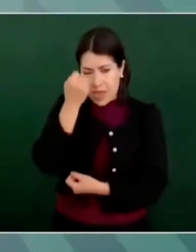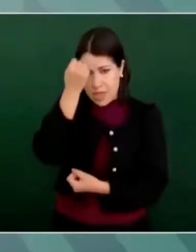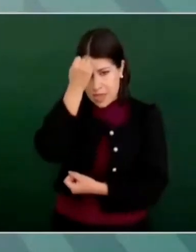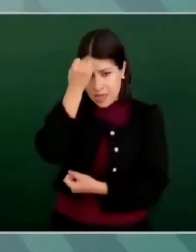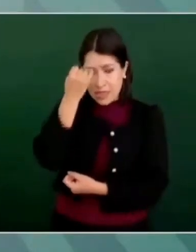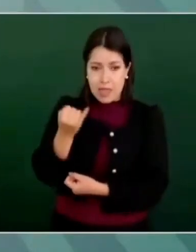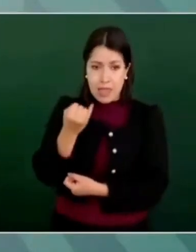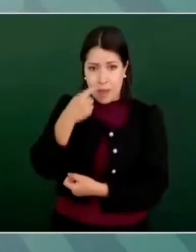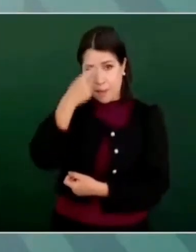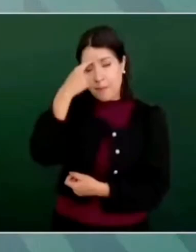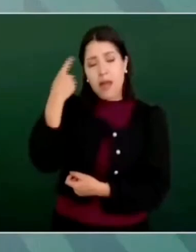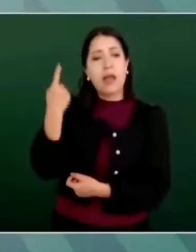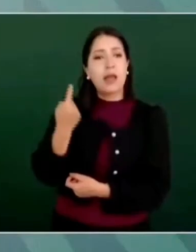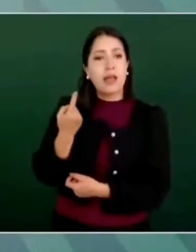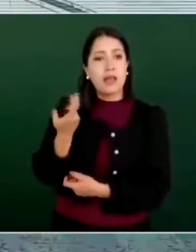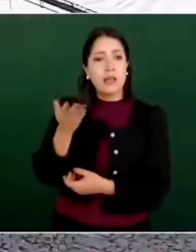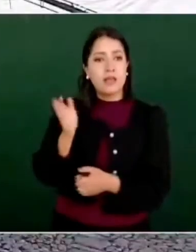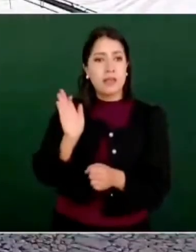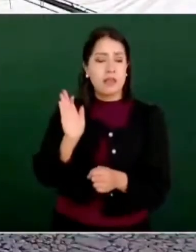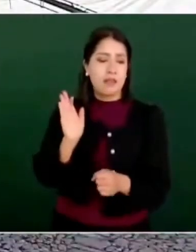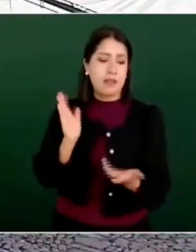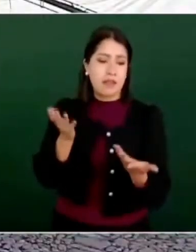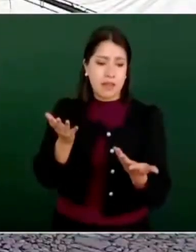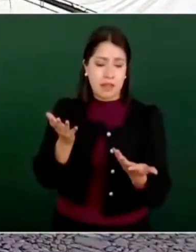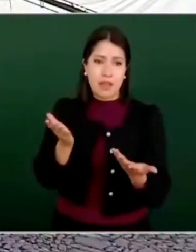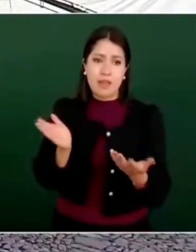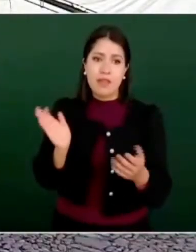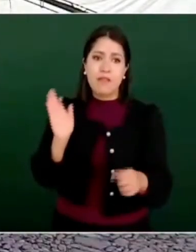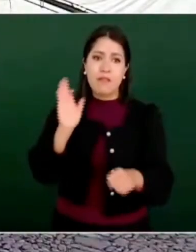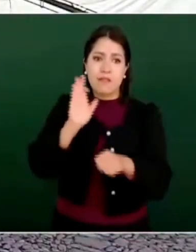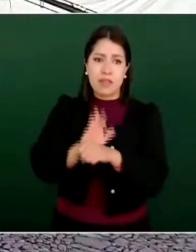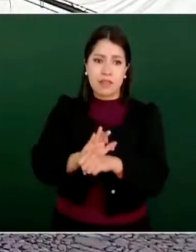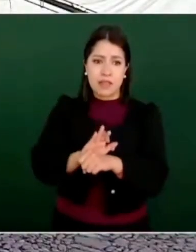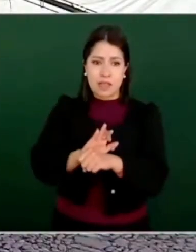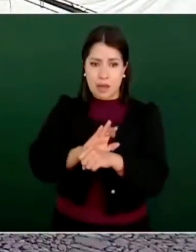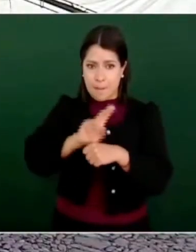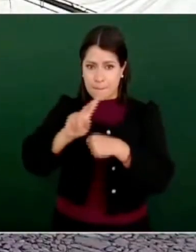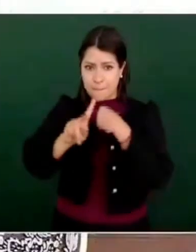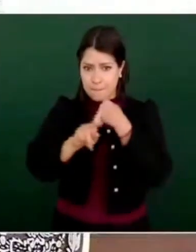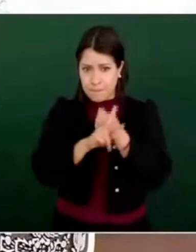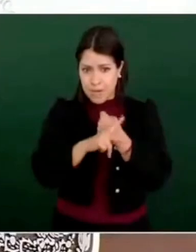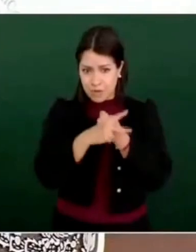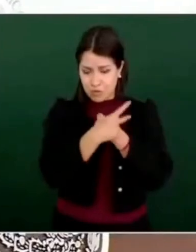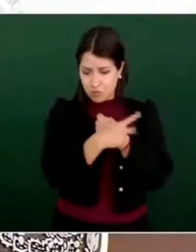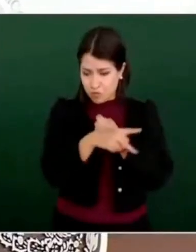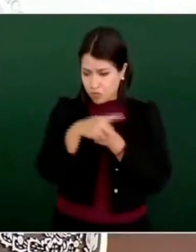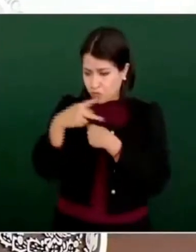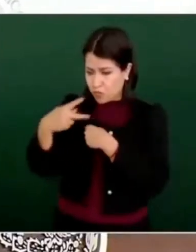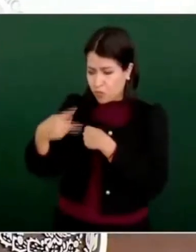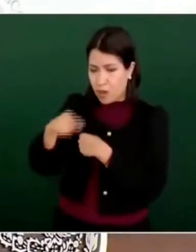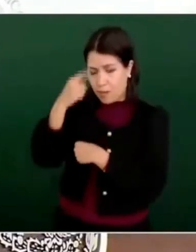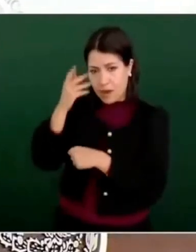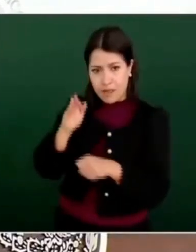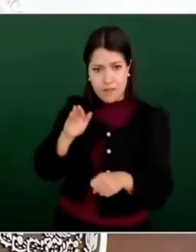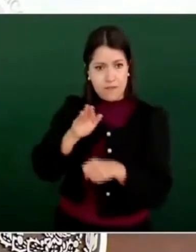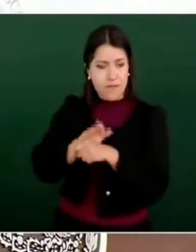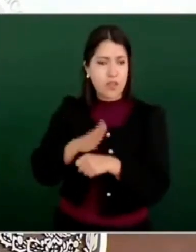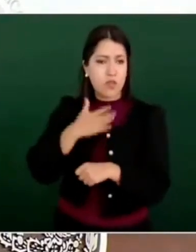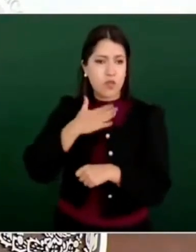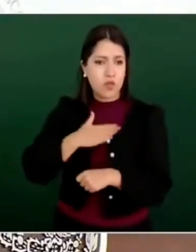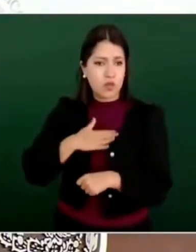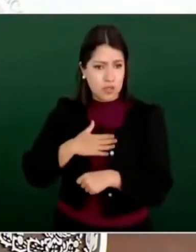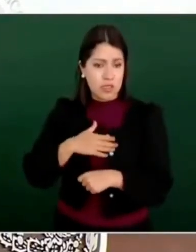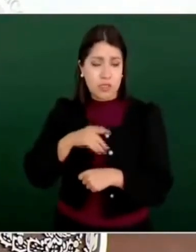integridad de sus respectivos países, por la defensa de la legalidad y la justicia y por